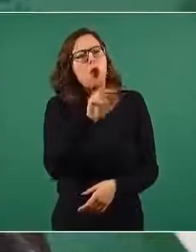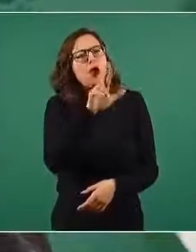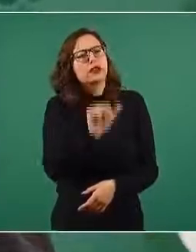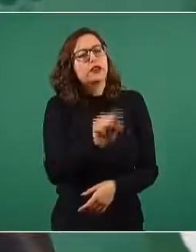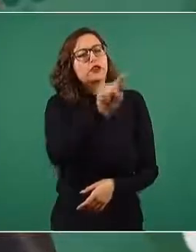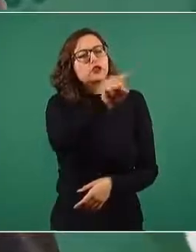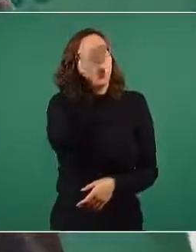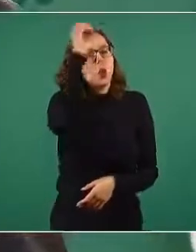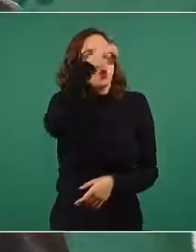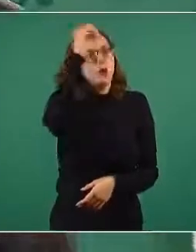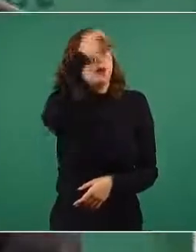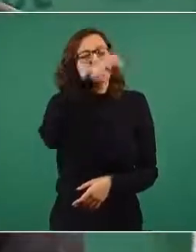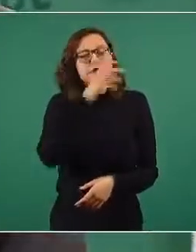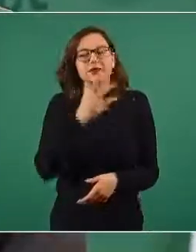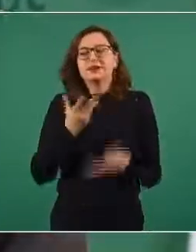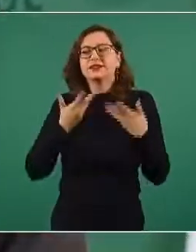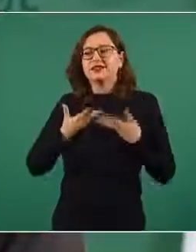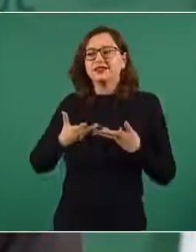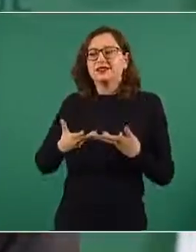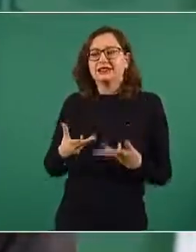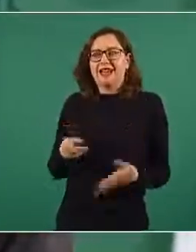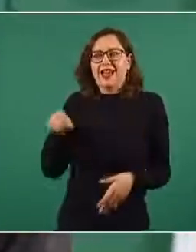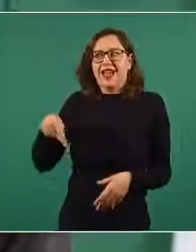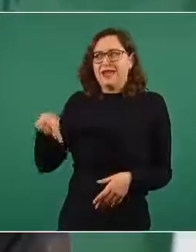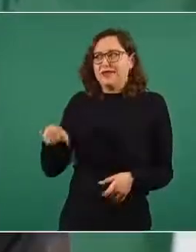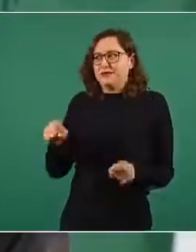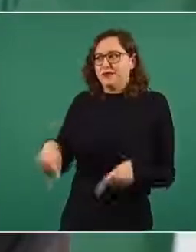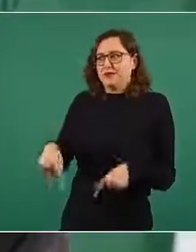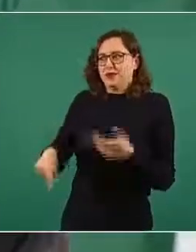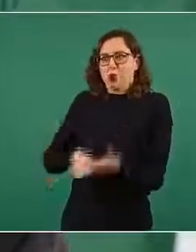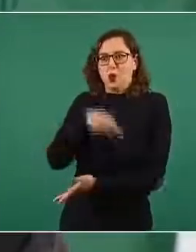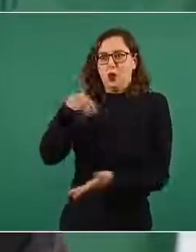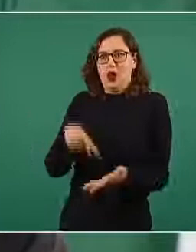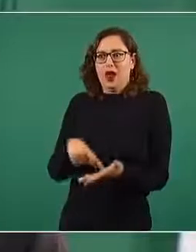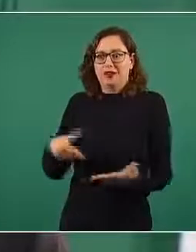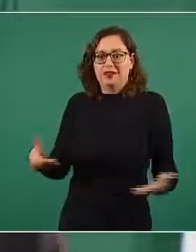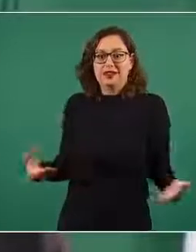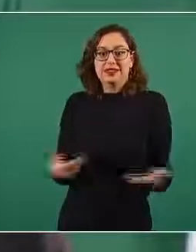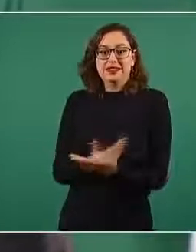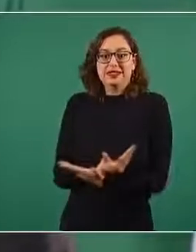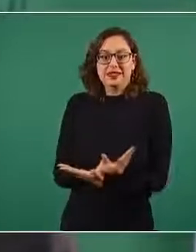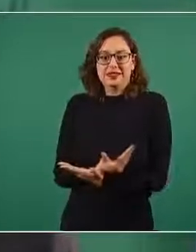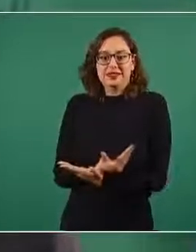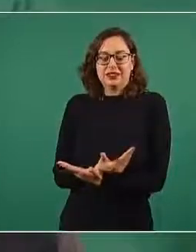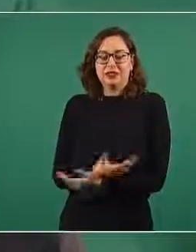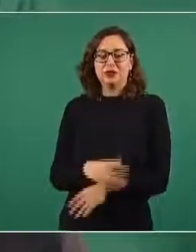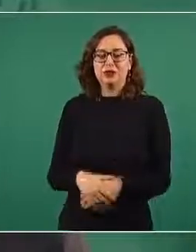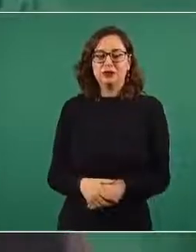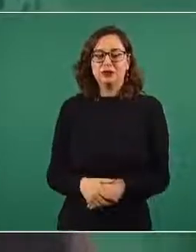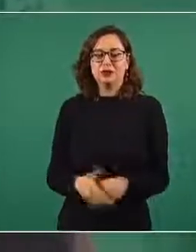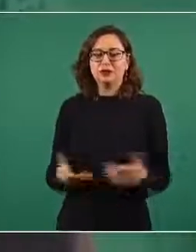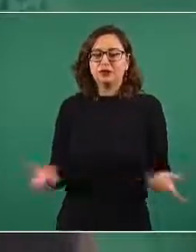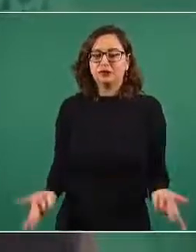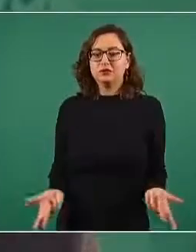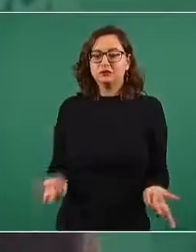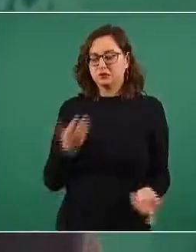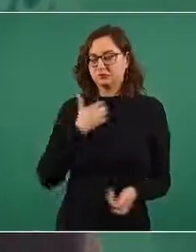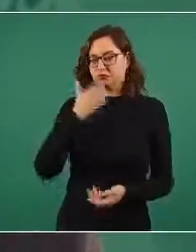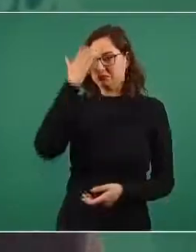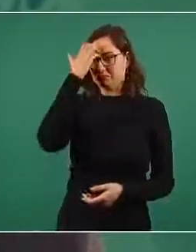Entonces, como ya conozco yo a la gente, ¿no?, la idiosincrasia de los pueblos, pues fui cuidadoso.